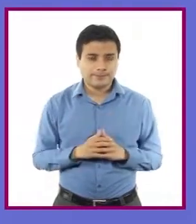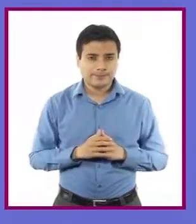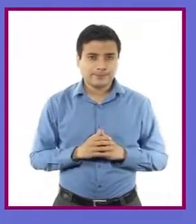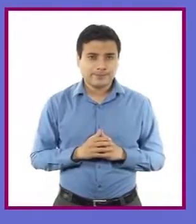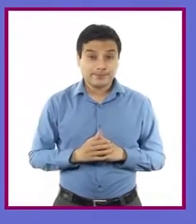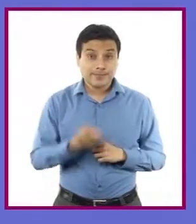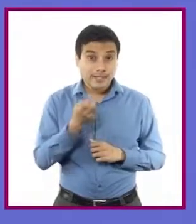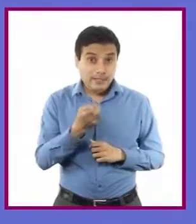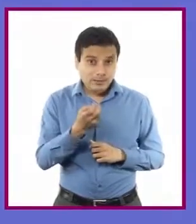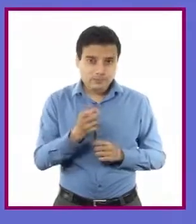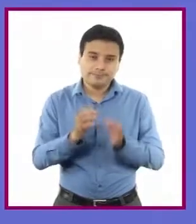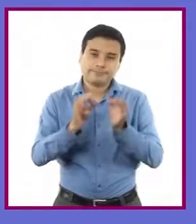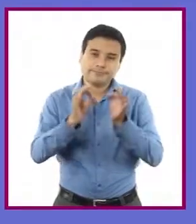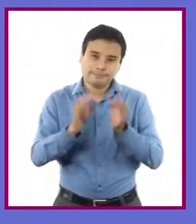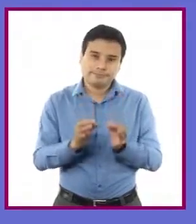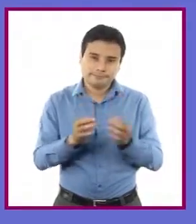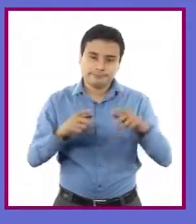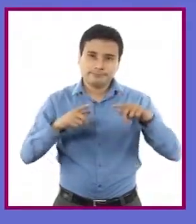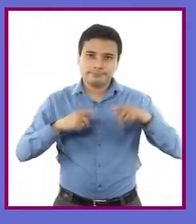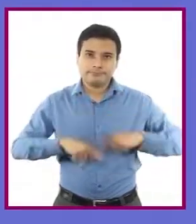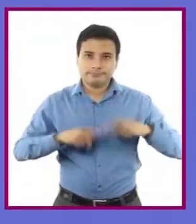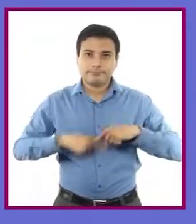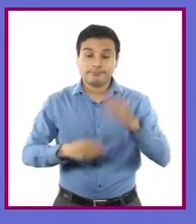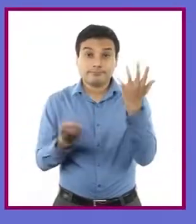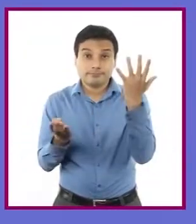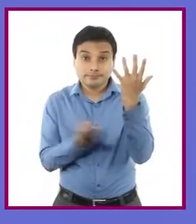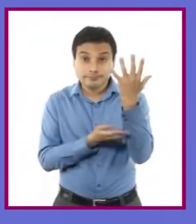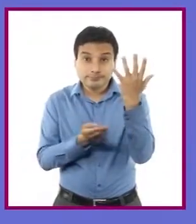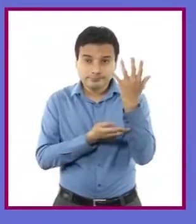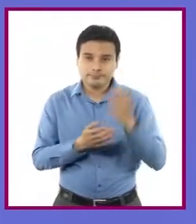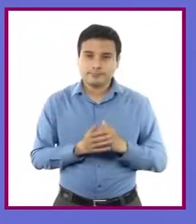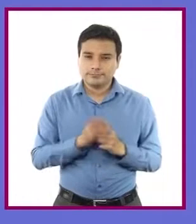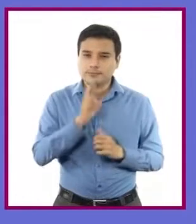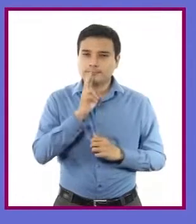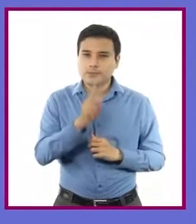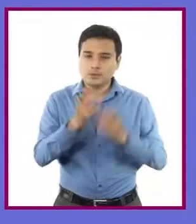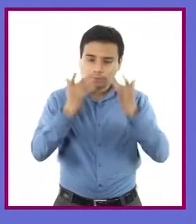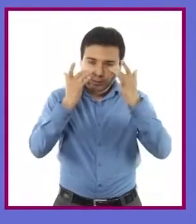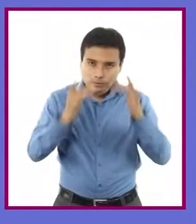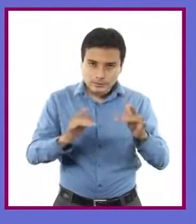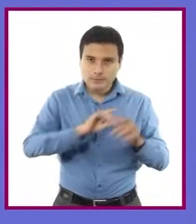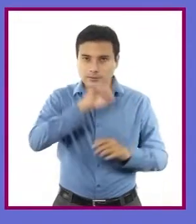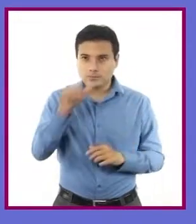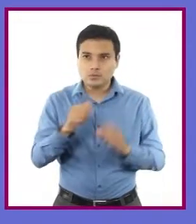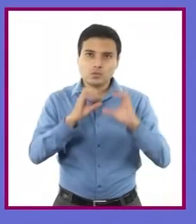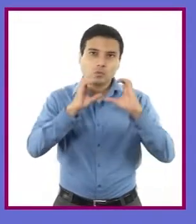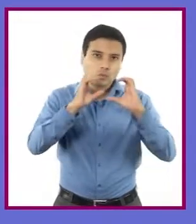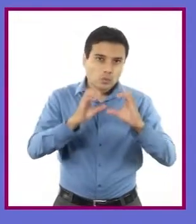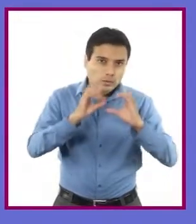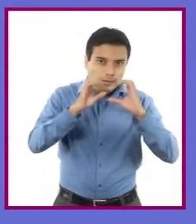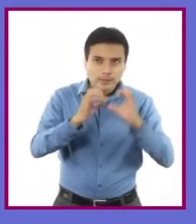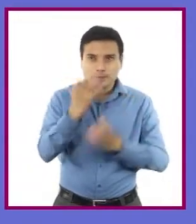cual ha permitido que muchos talamontes dejen la actividad ilícita para adherirse al cuidado de los bosques.